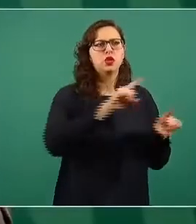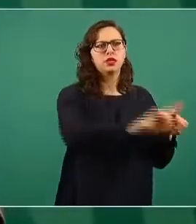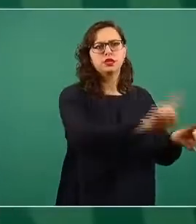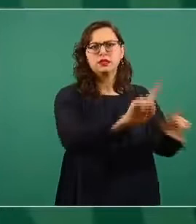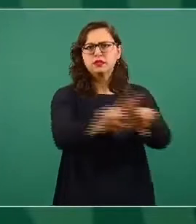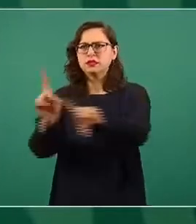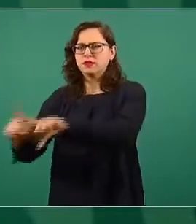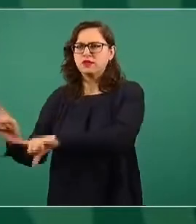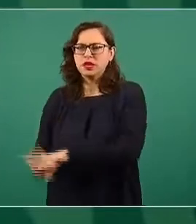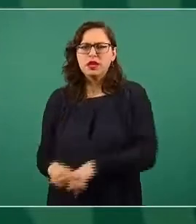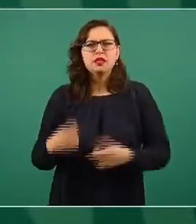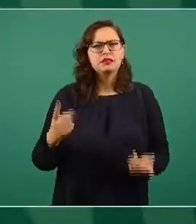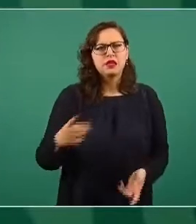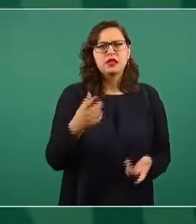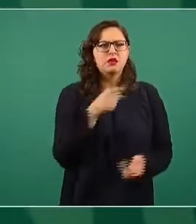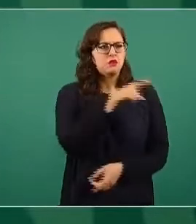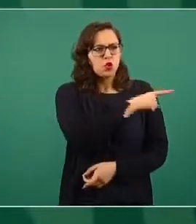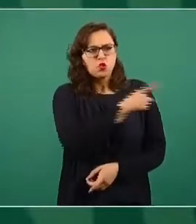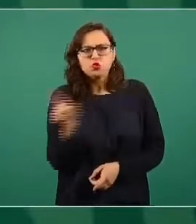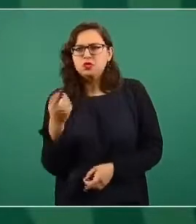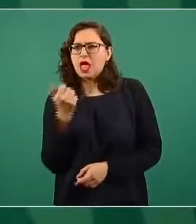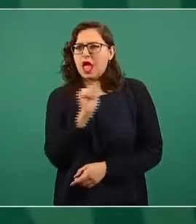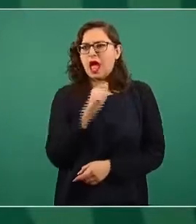presentan en la app de Litro por Litro.